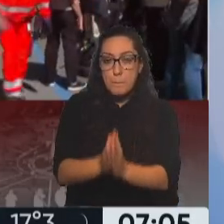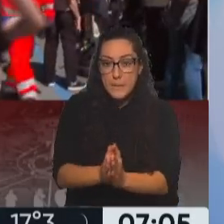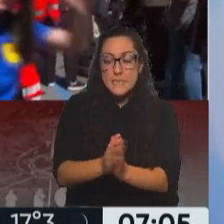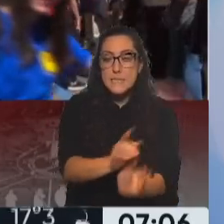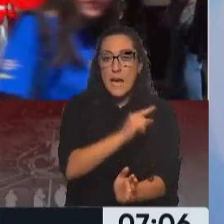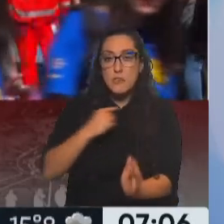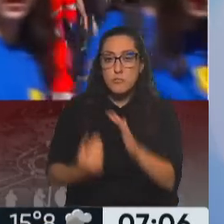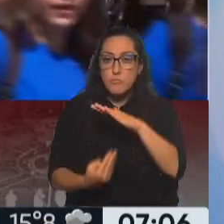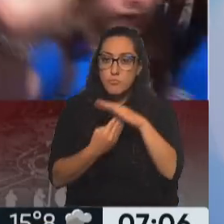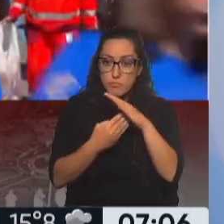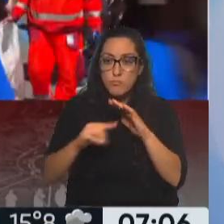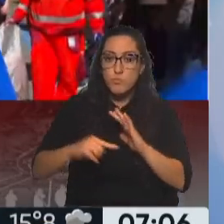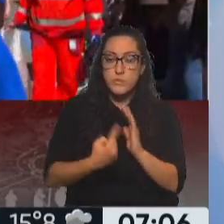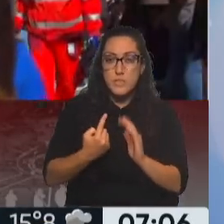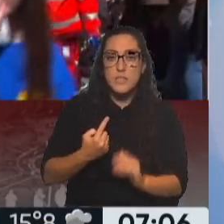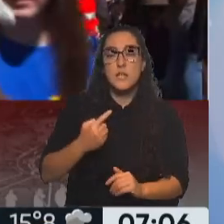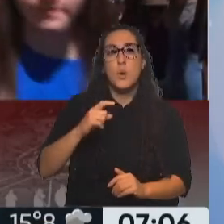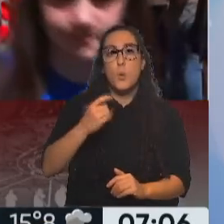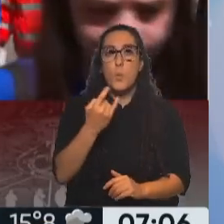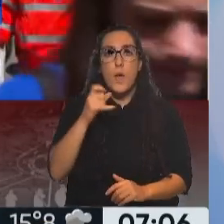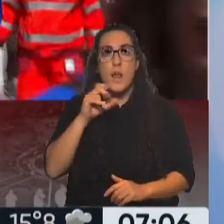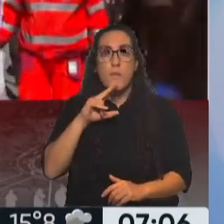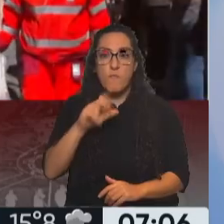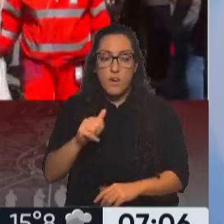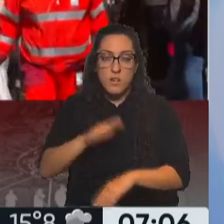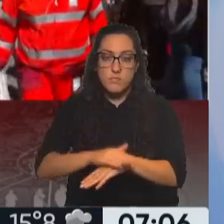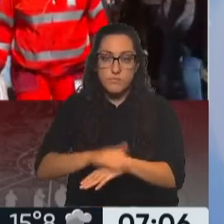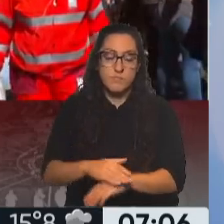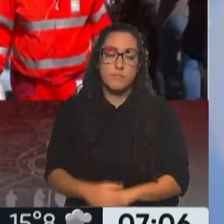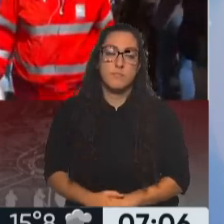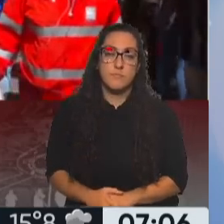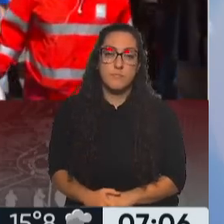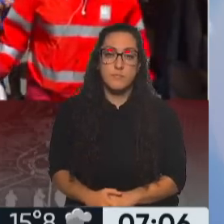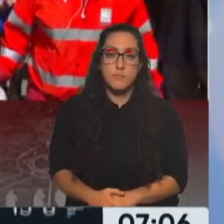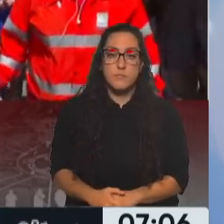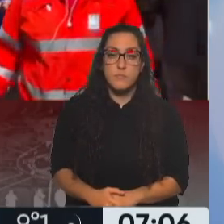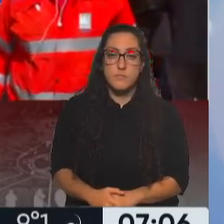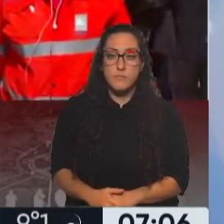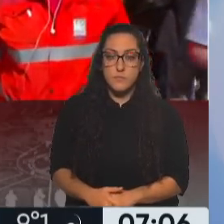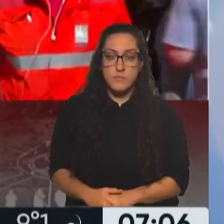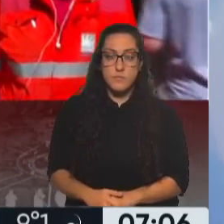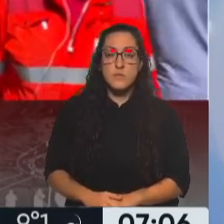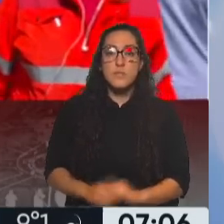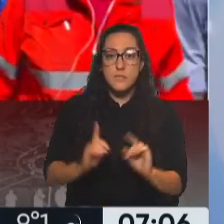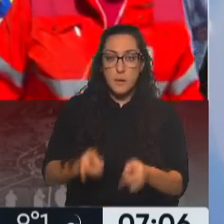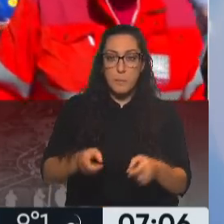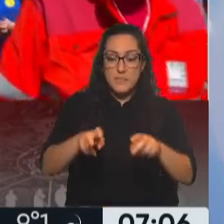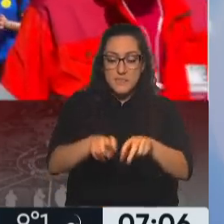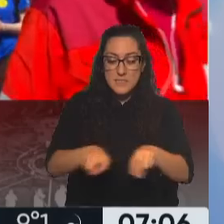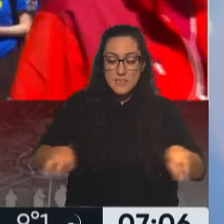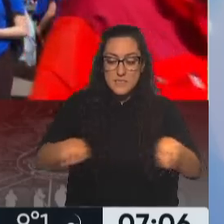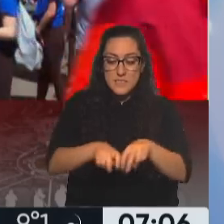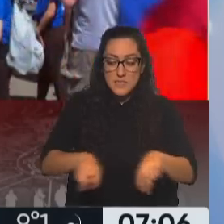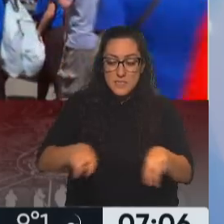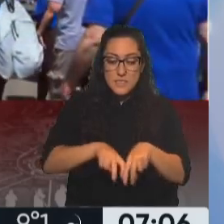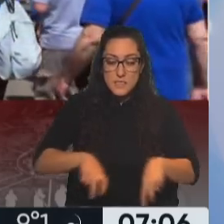Buenos Aires, Jorge García Cuerva. Hay también dispuestas las sillas, hay un vallado y